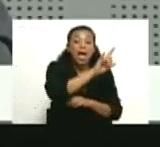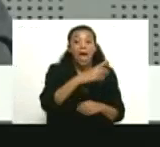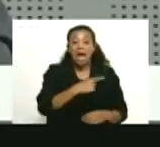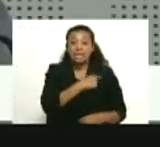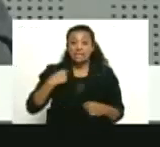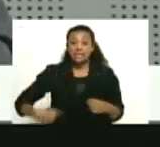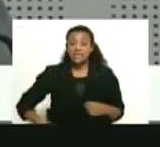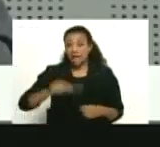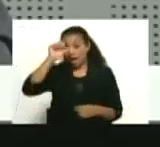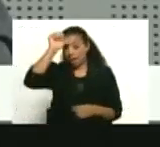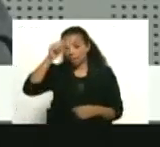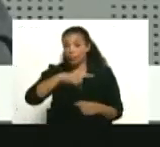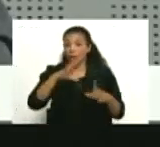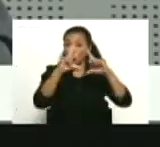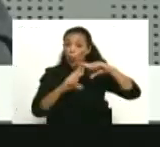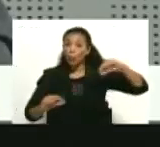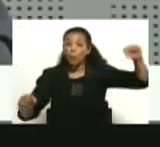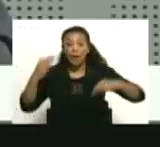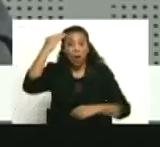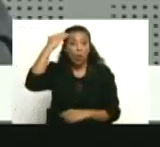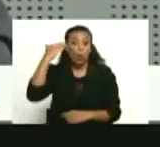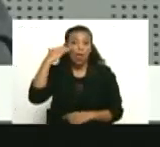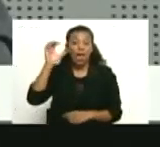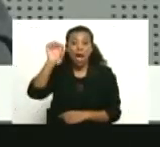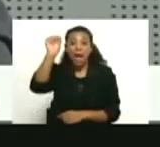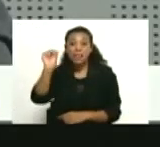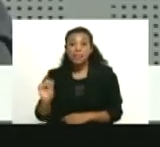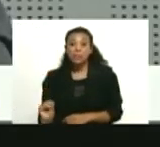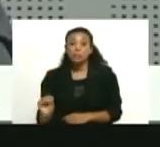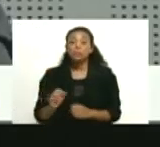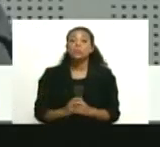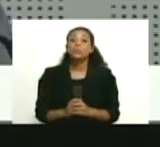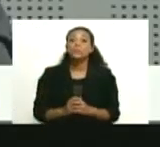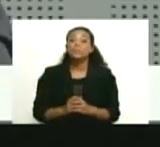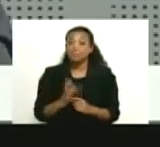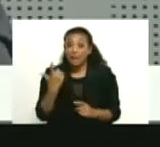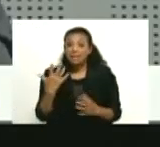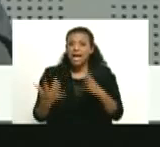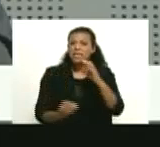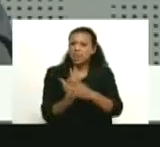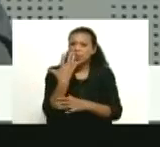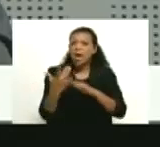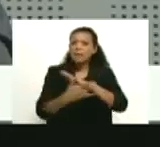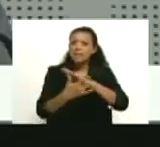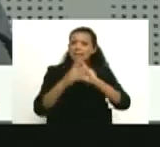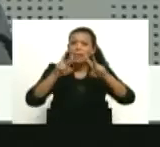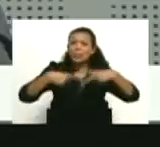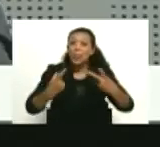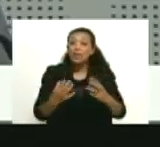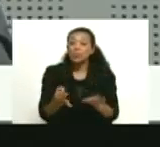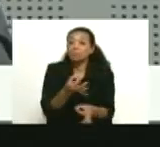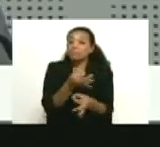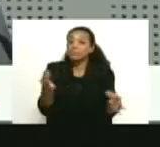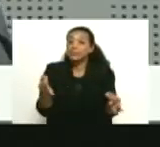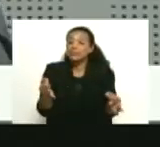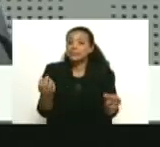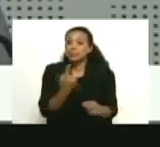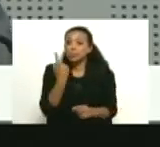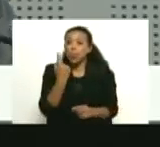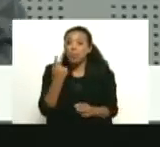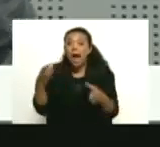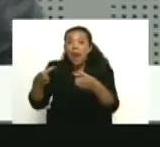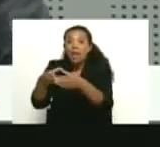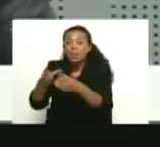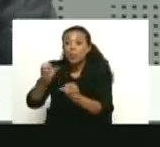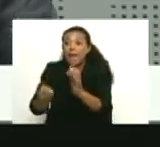la India, Japón y Corea del Sur han desarrollado ciencia, tecnología e innovación. Simple a partir del